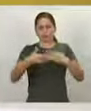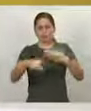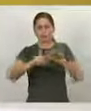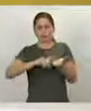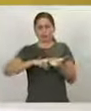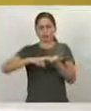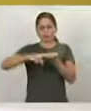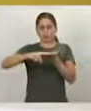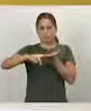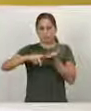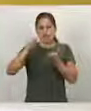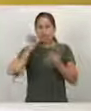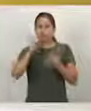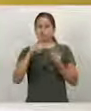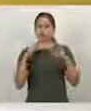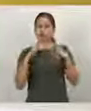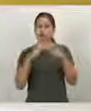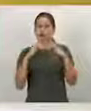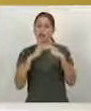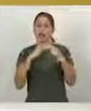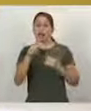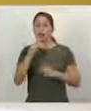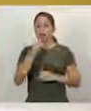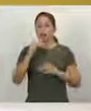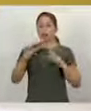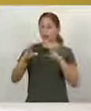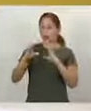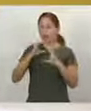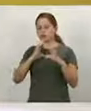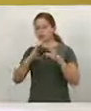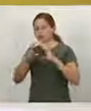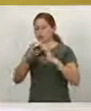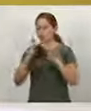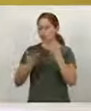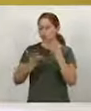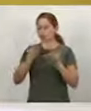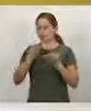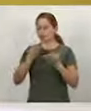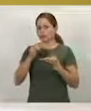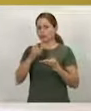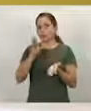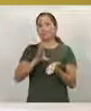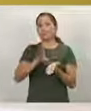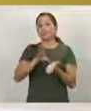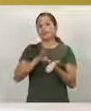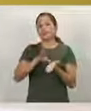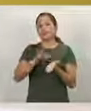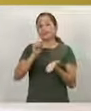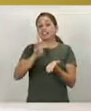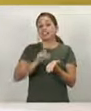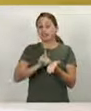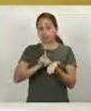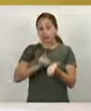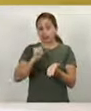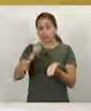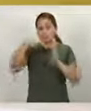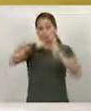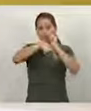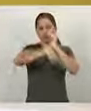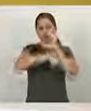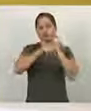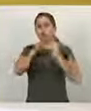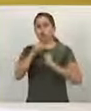semana, en sus casas, podrán interactuar, como siempre les digo, con su diccionario y profundizar en